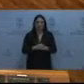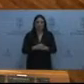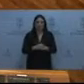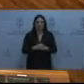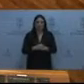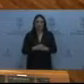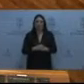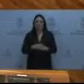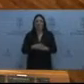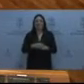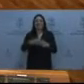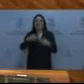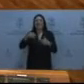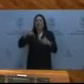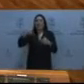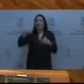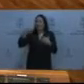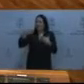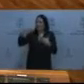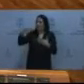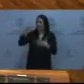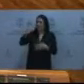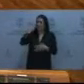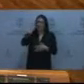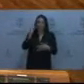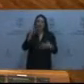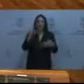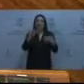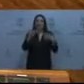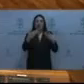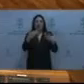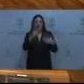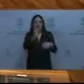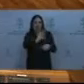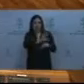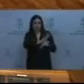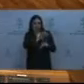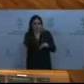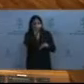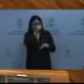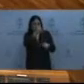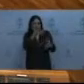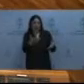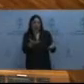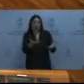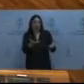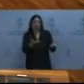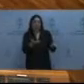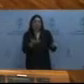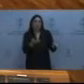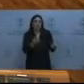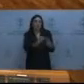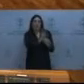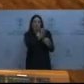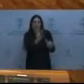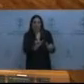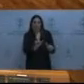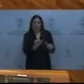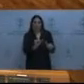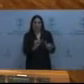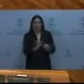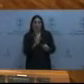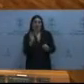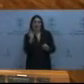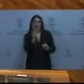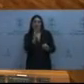Sí, gracias, presidenta. Gracias, señor consejero. Bueno, ya no hubo nada que recriminar ni en la formulación de la pregunta, ni en la justificación de